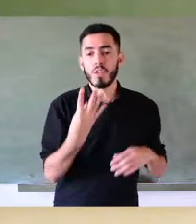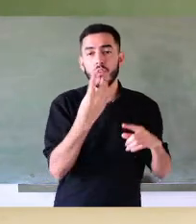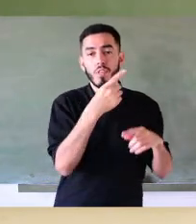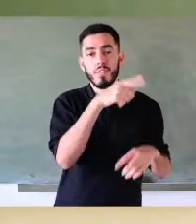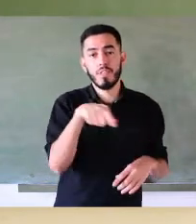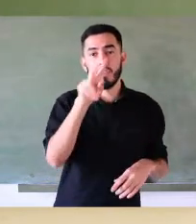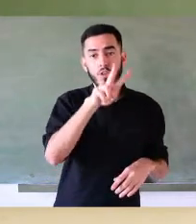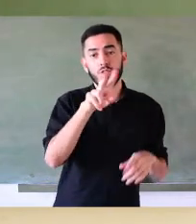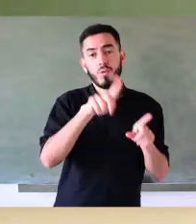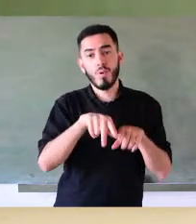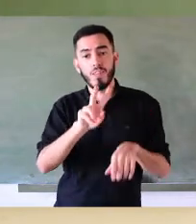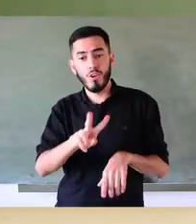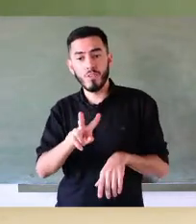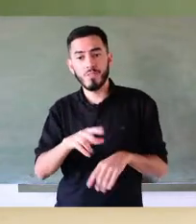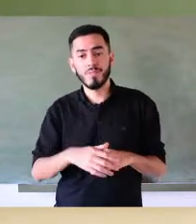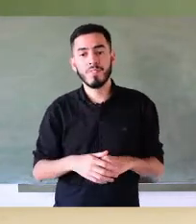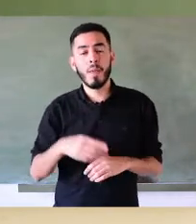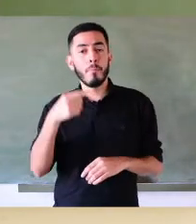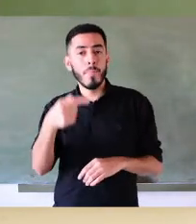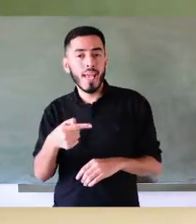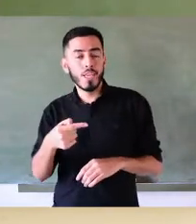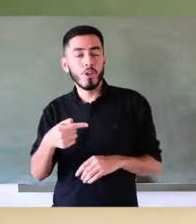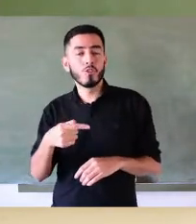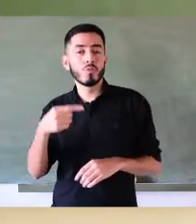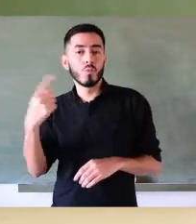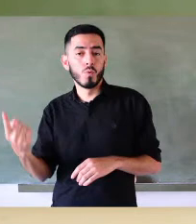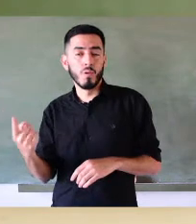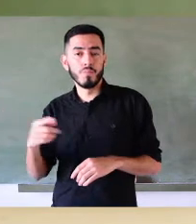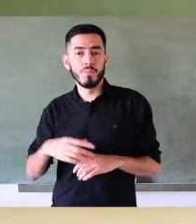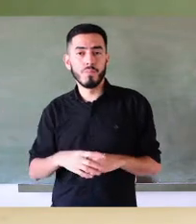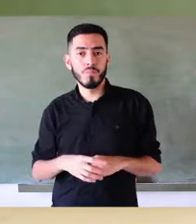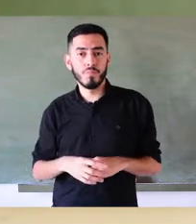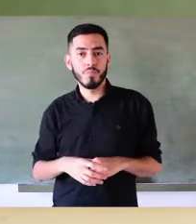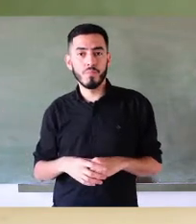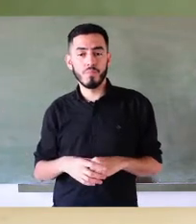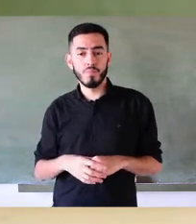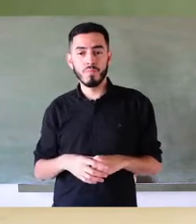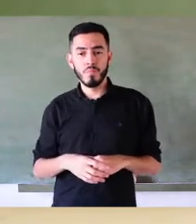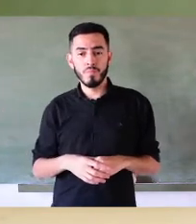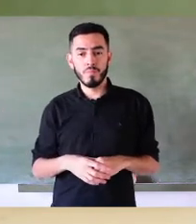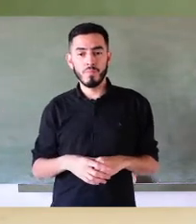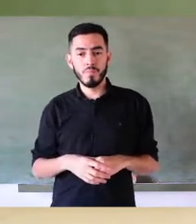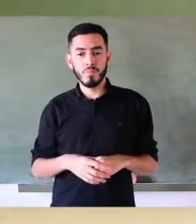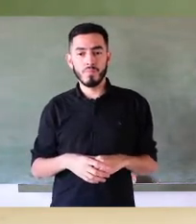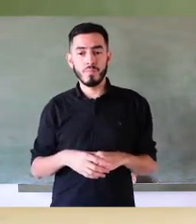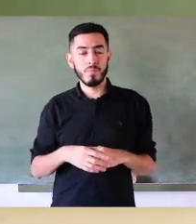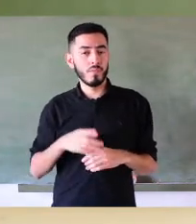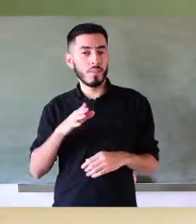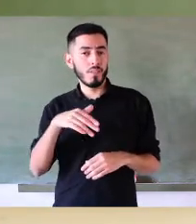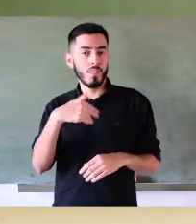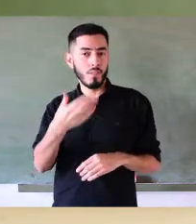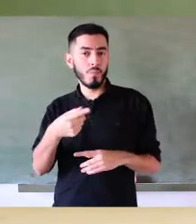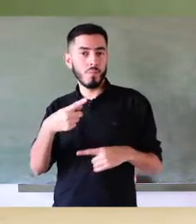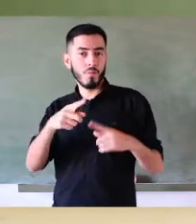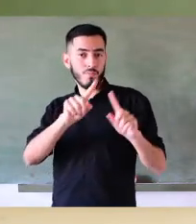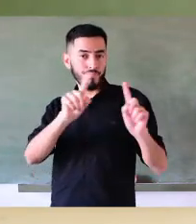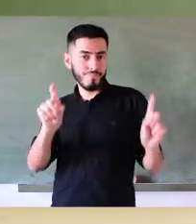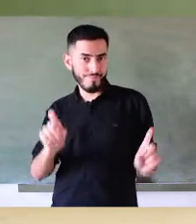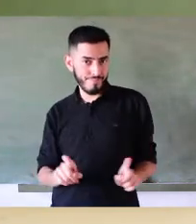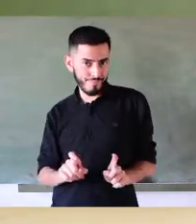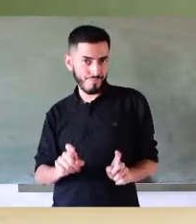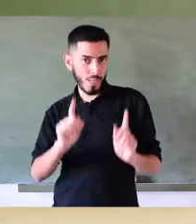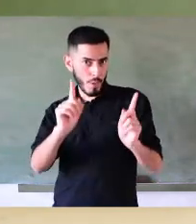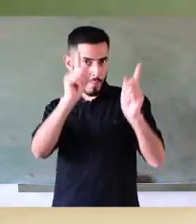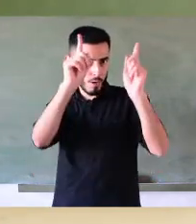1, 2, menos 4 dividido a 4 es 1, por 1, 1. Esto continuamos escribiéndolo entre